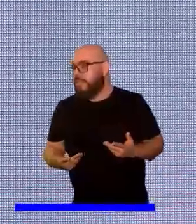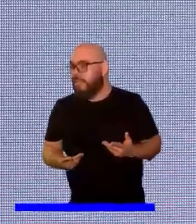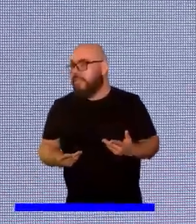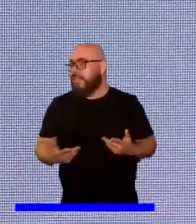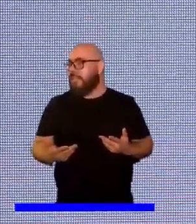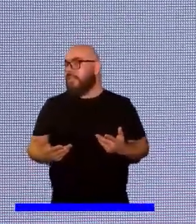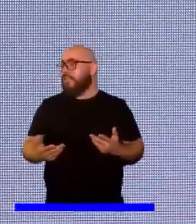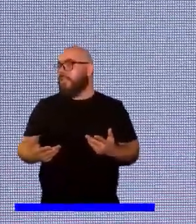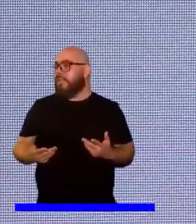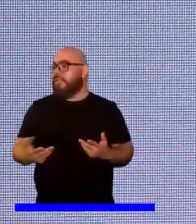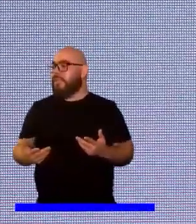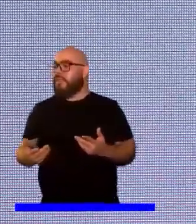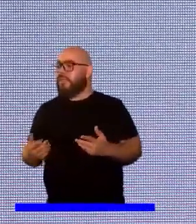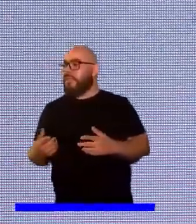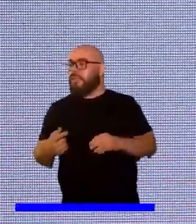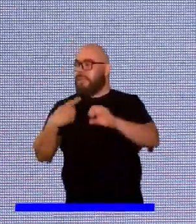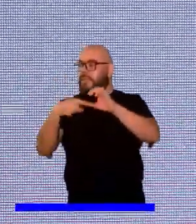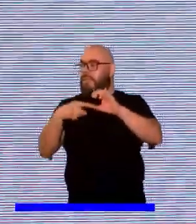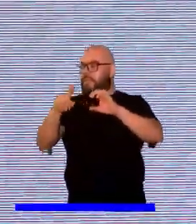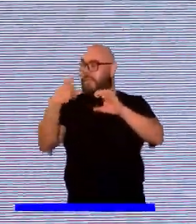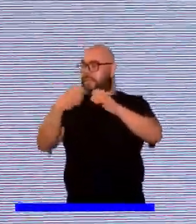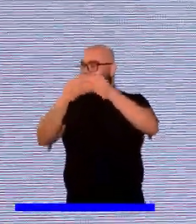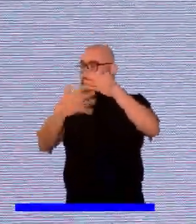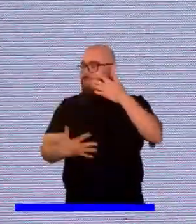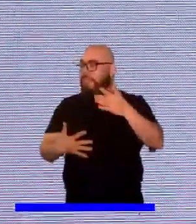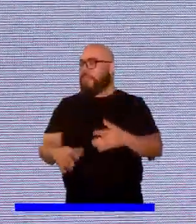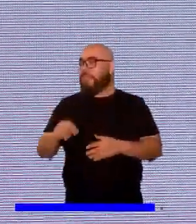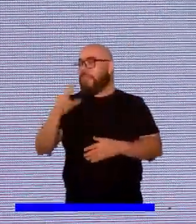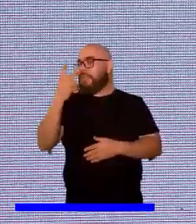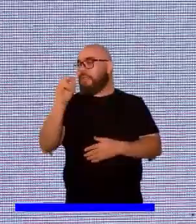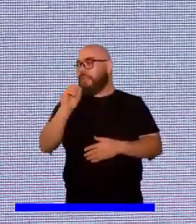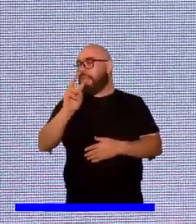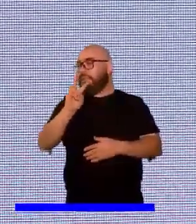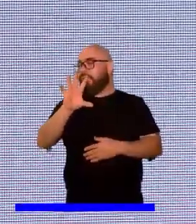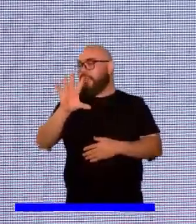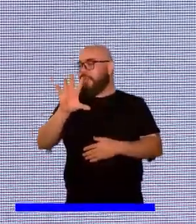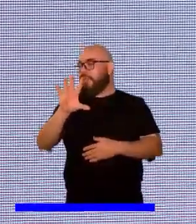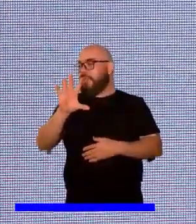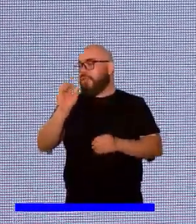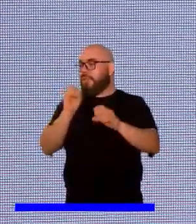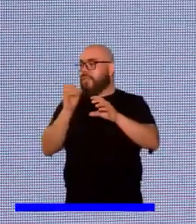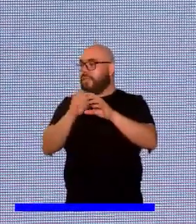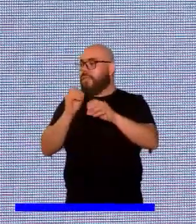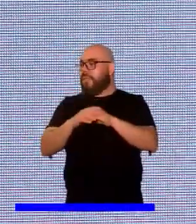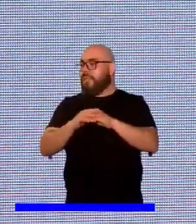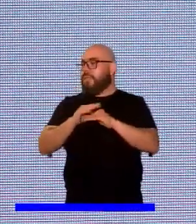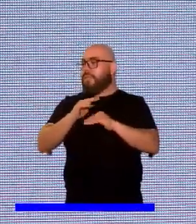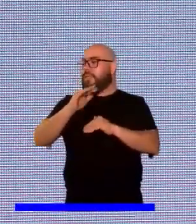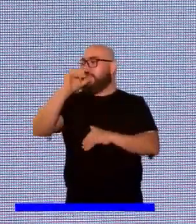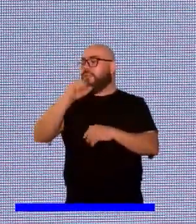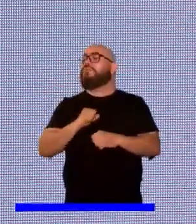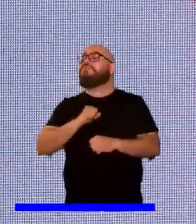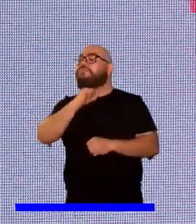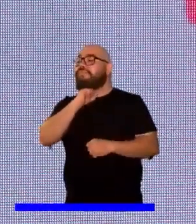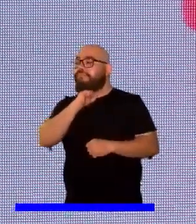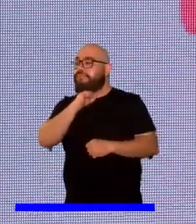Lo que pasaba acá era que los buzones de correo tenían generalmente 20-25 megas. Entonces se me llenaban con cualquier cosa. Y lo que en